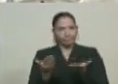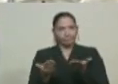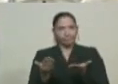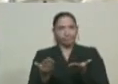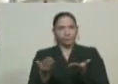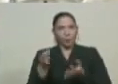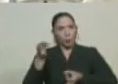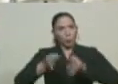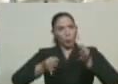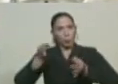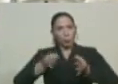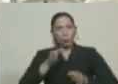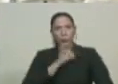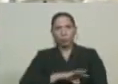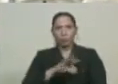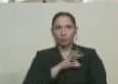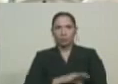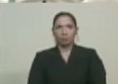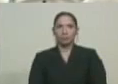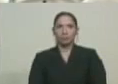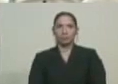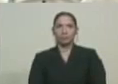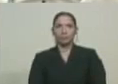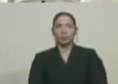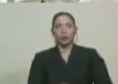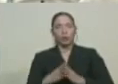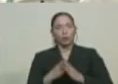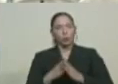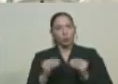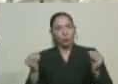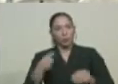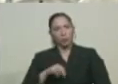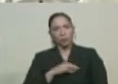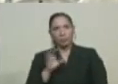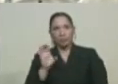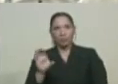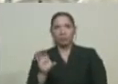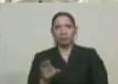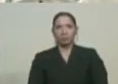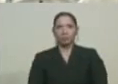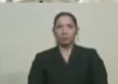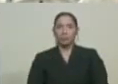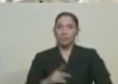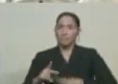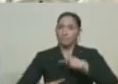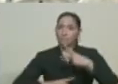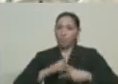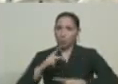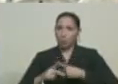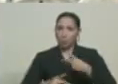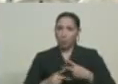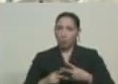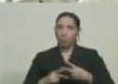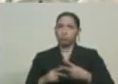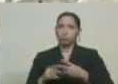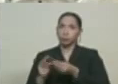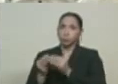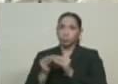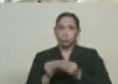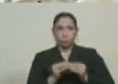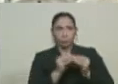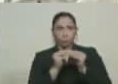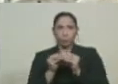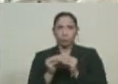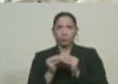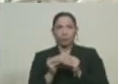justicia social, para el equilibrio de toda nuestra patria. Así que en este programa de recuperación, el presidente ha llamado la Unión